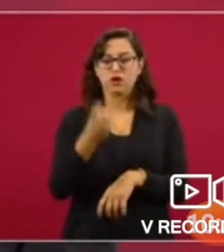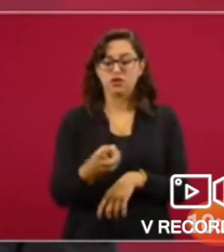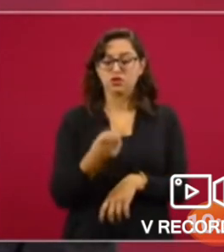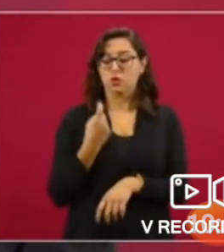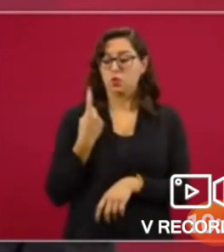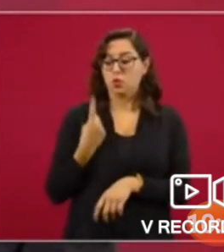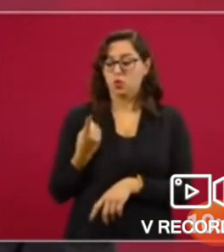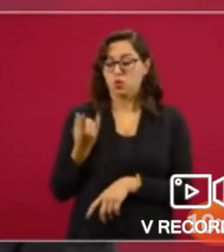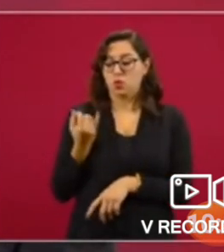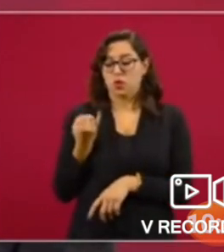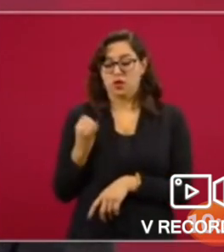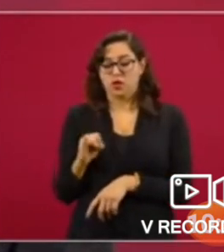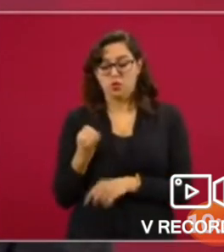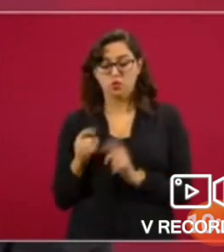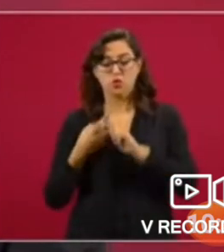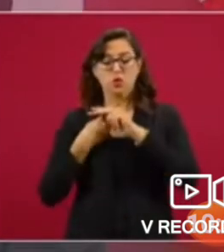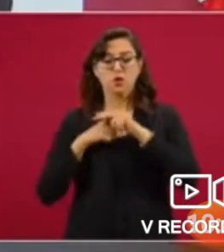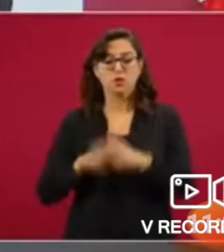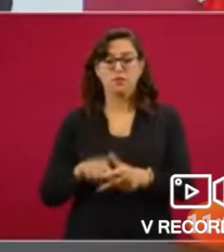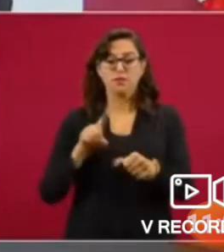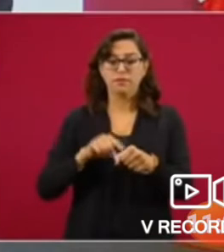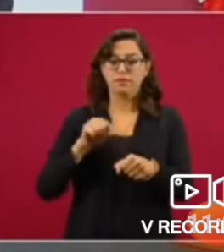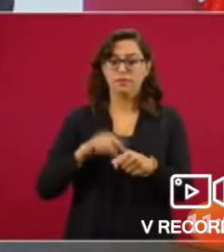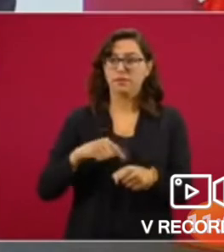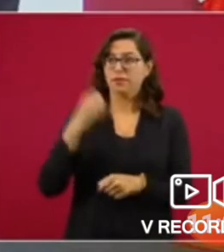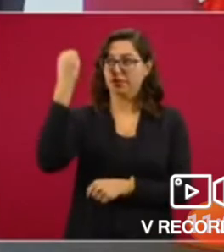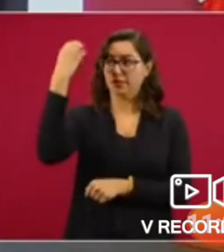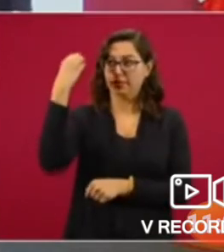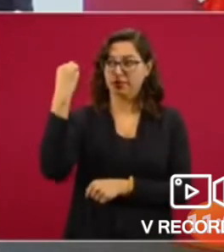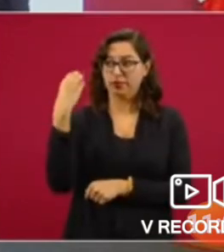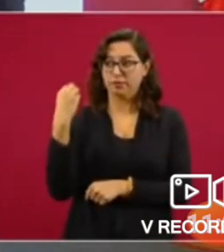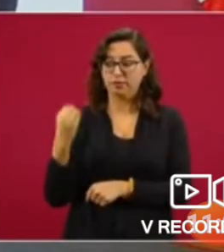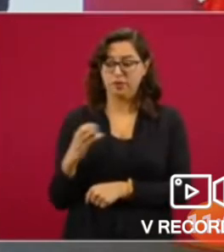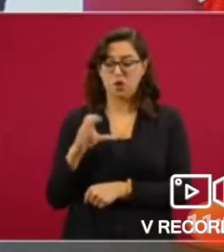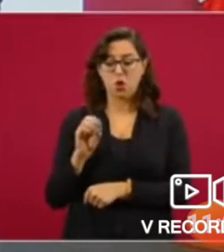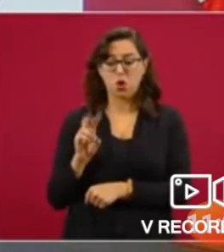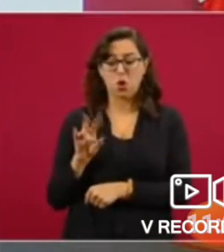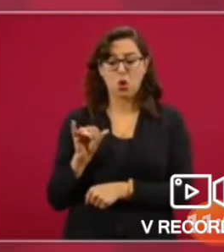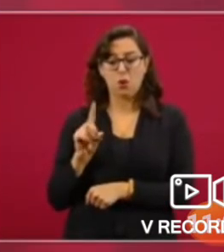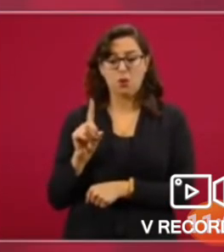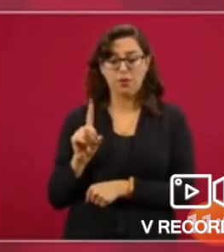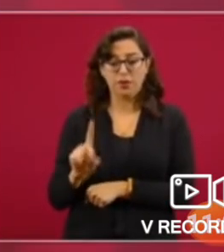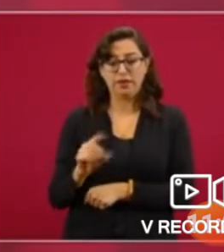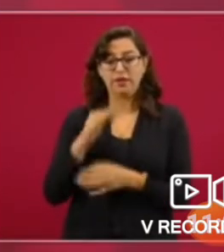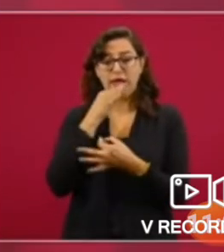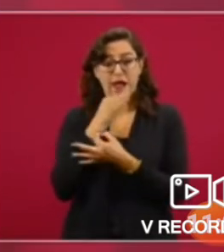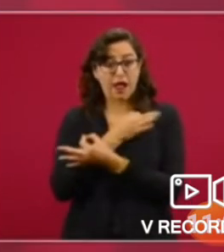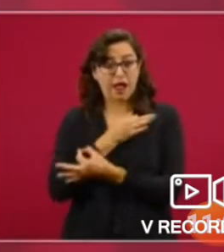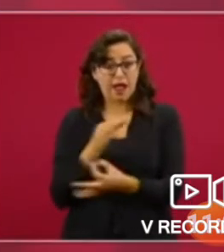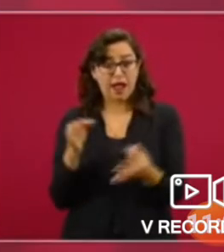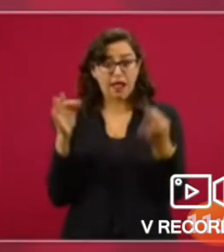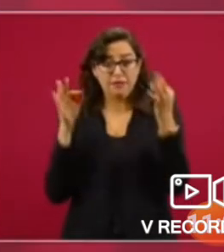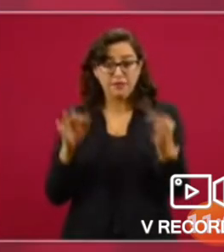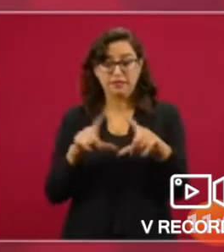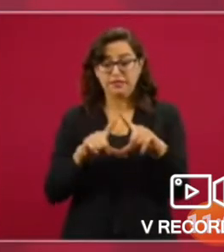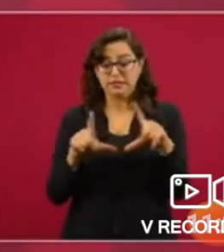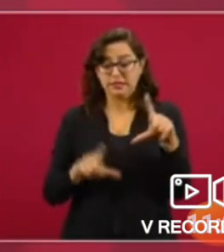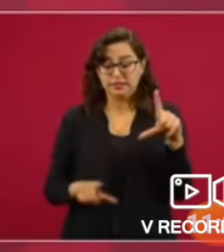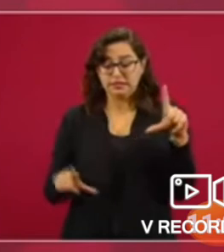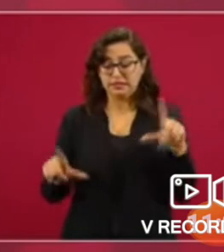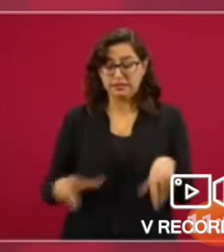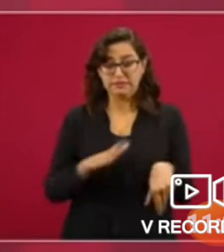utilizamos el semáforo de riesgo COVID, con el que el Gobierno de México le comunica con una metodología estandarizada,